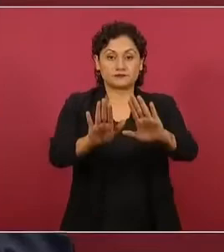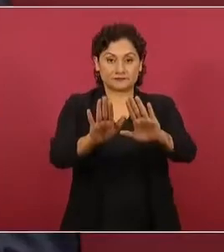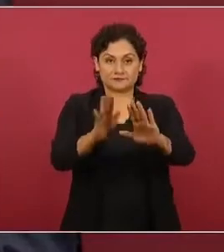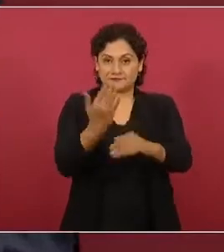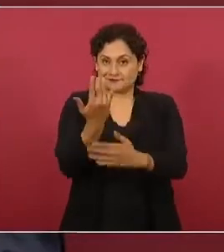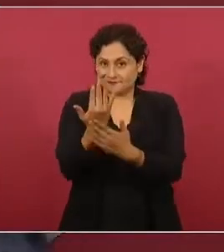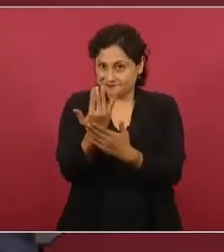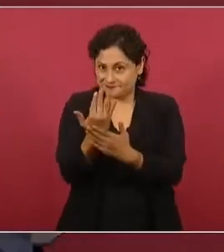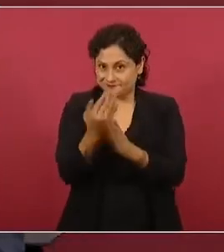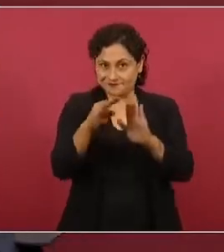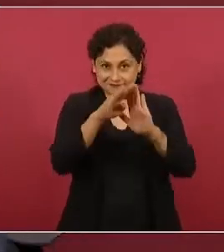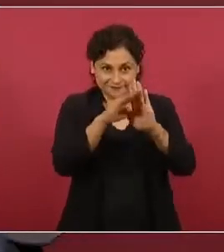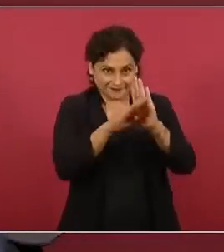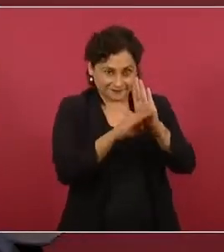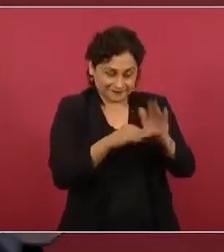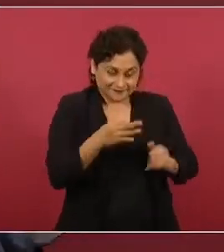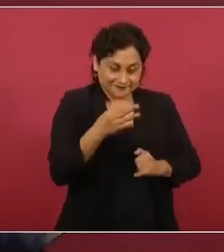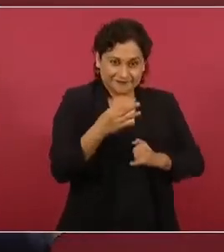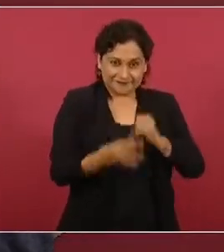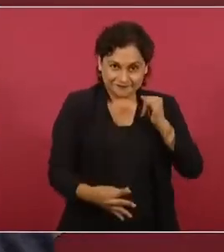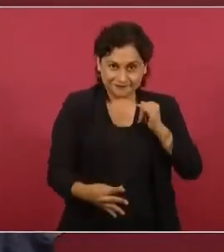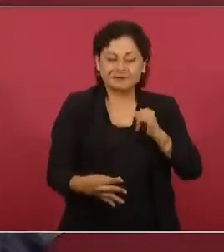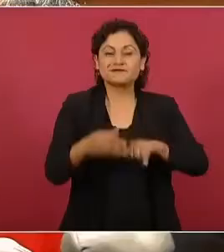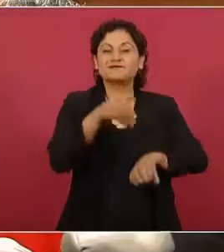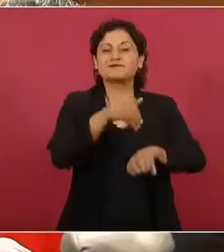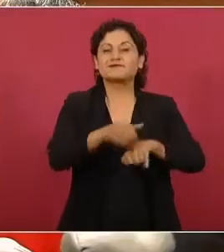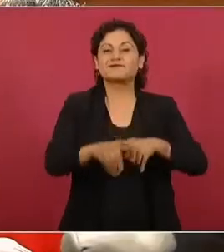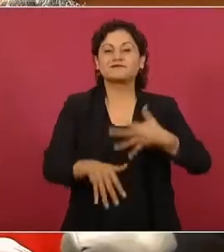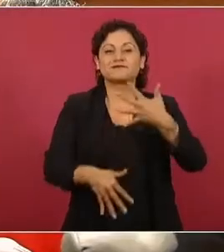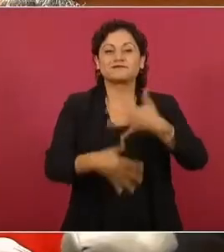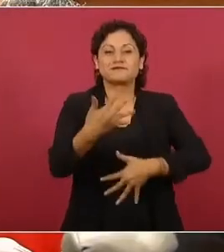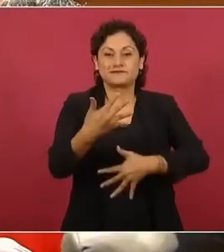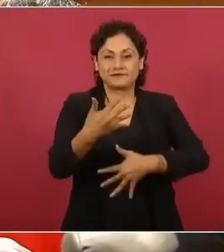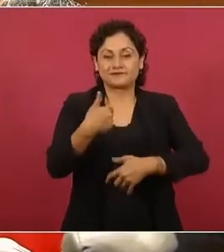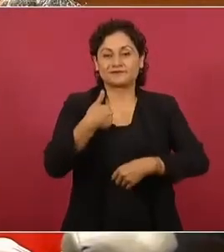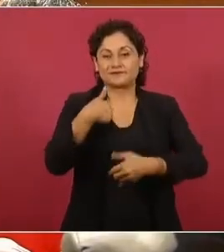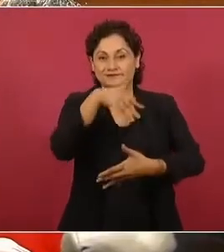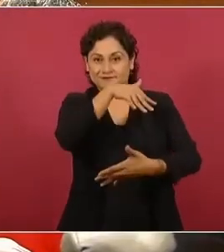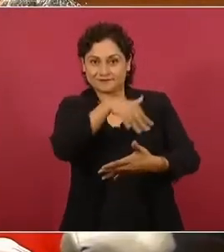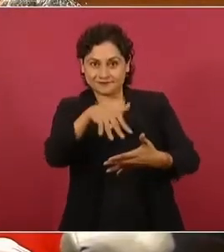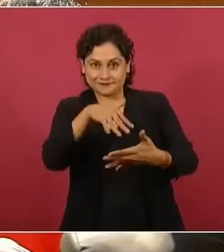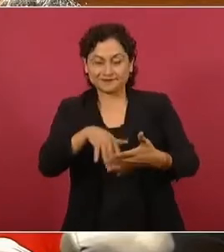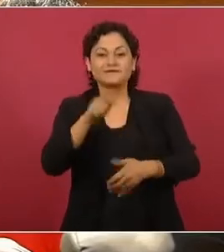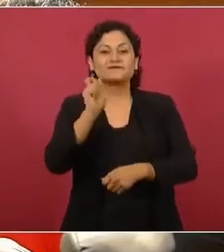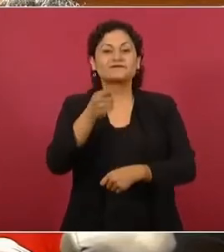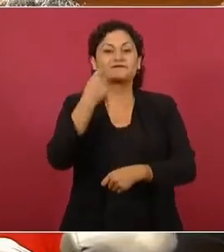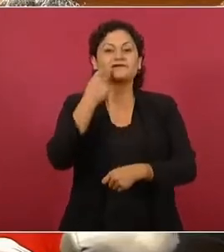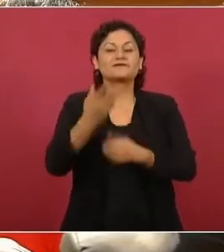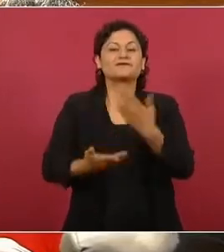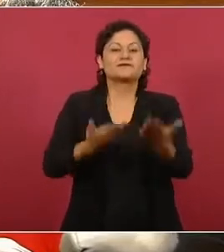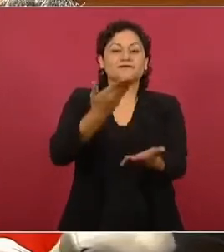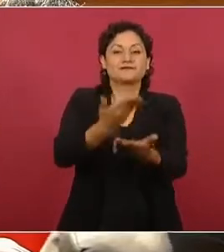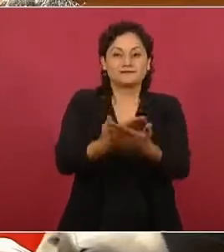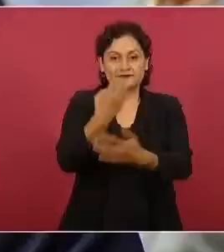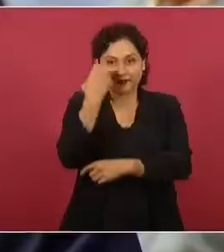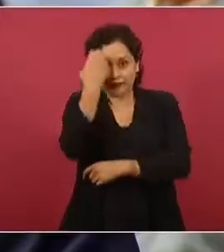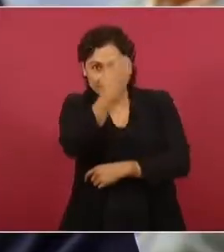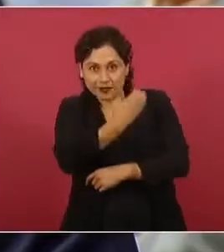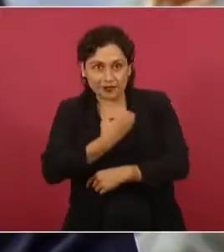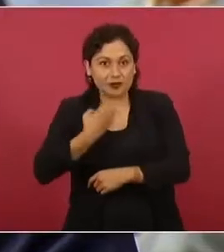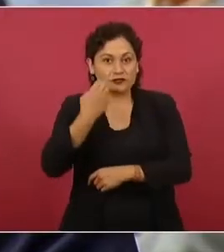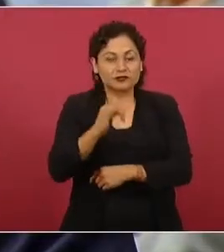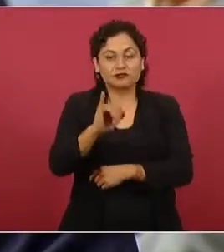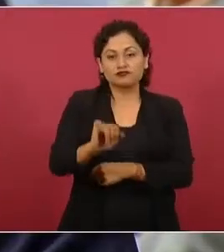último punto, el punto 15, y lo leo: consideración y en su caso aprobación de